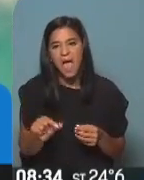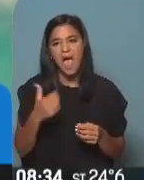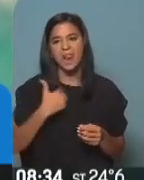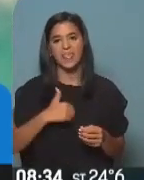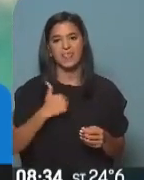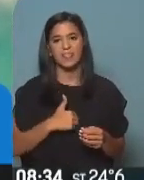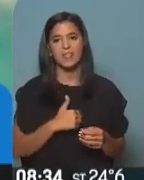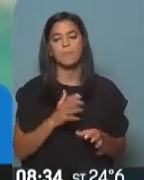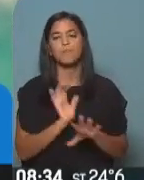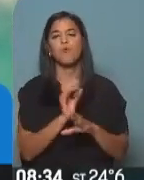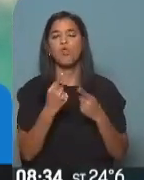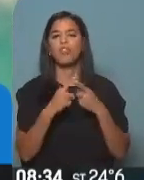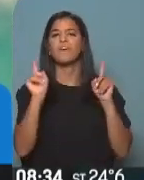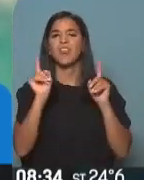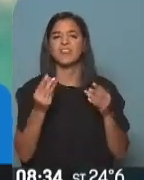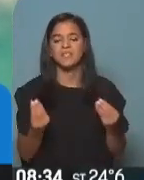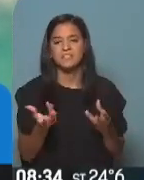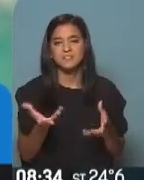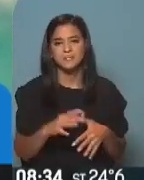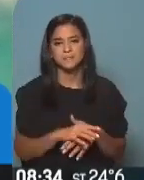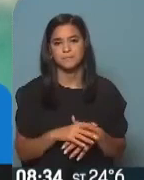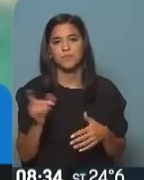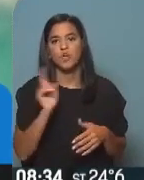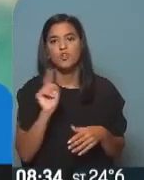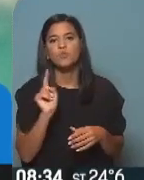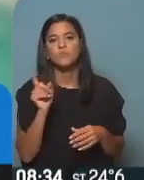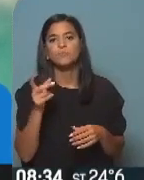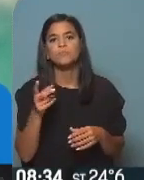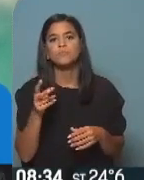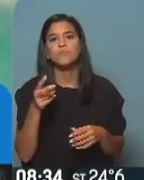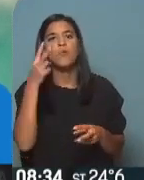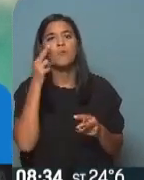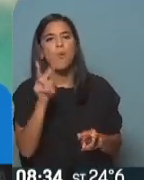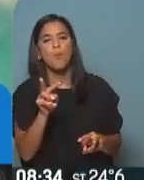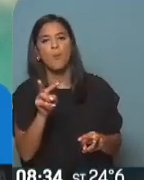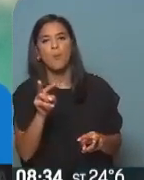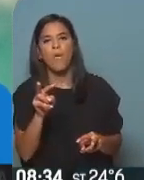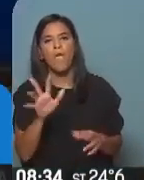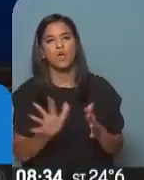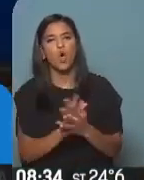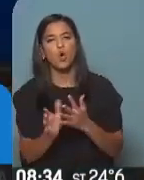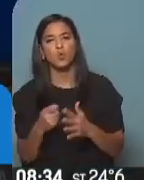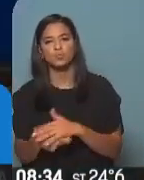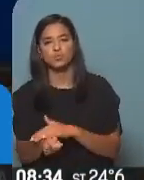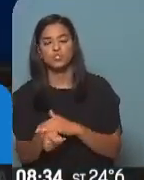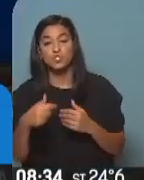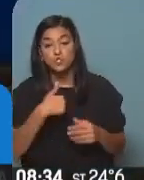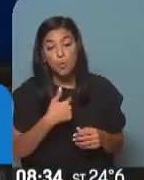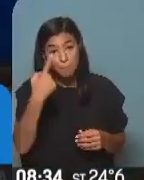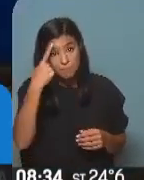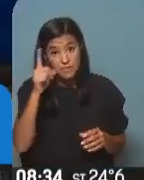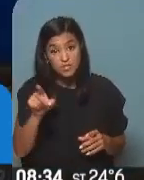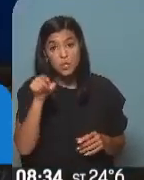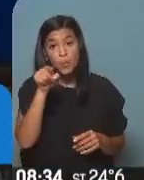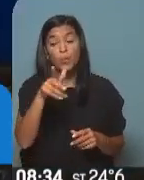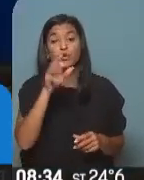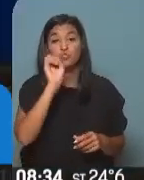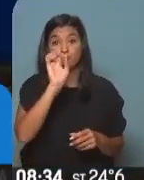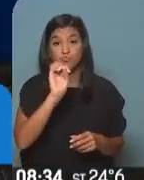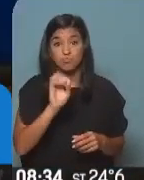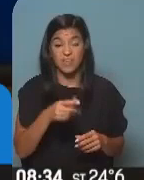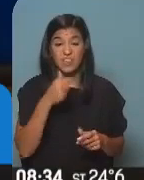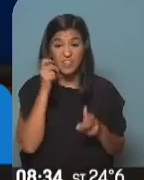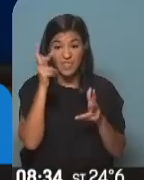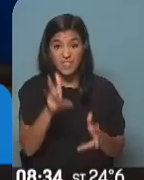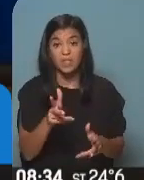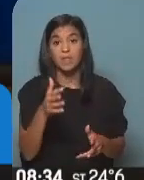seamos distintos en esto y no tengamos esa idiosincrasia de corrupción? A ver, yo creo que todos esos que vos nombraste en algún